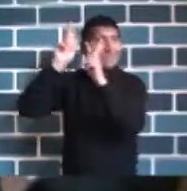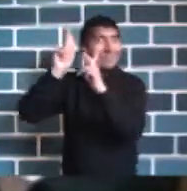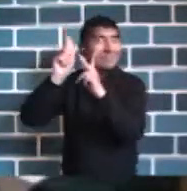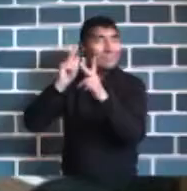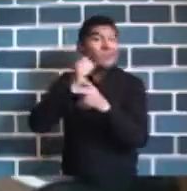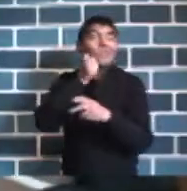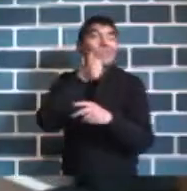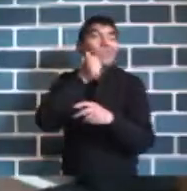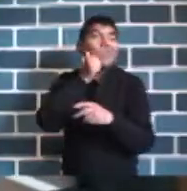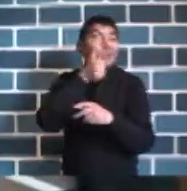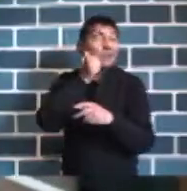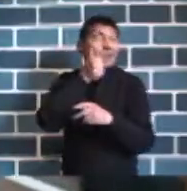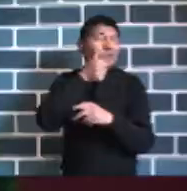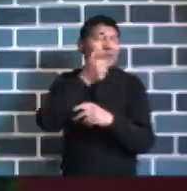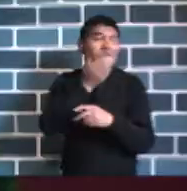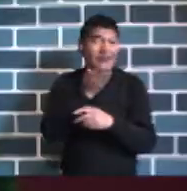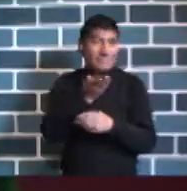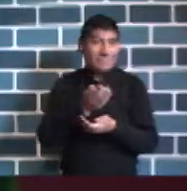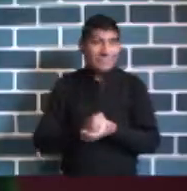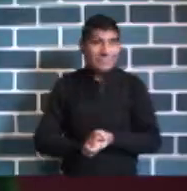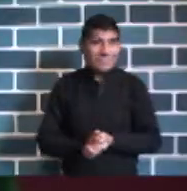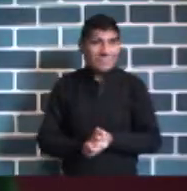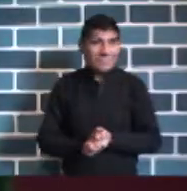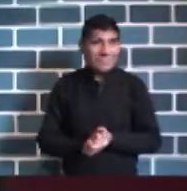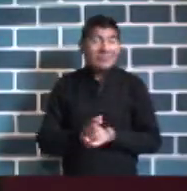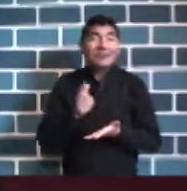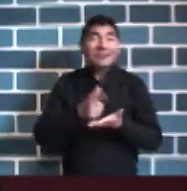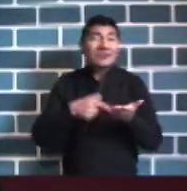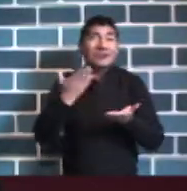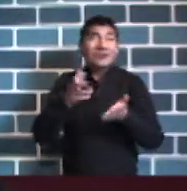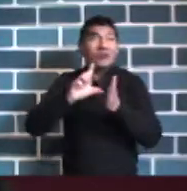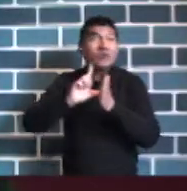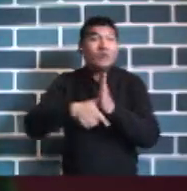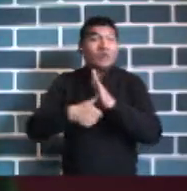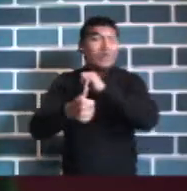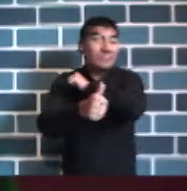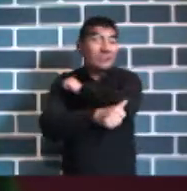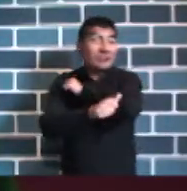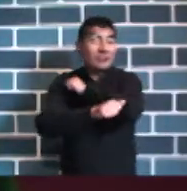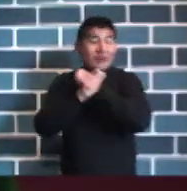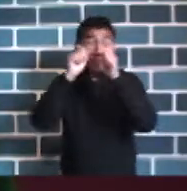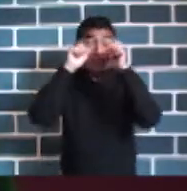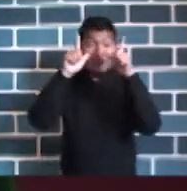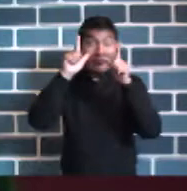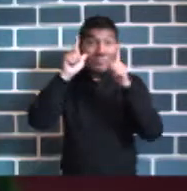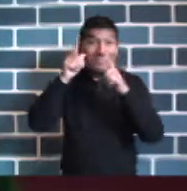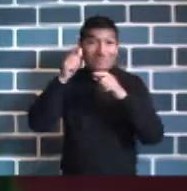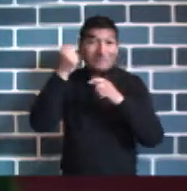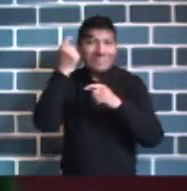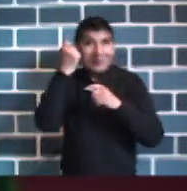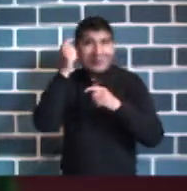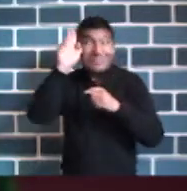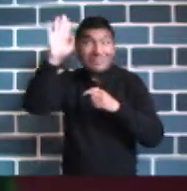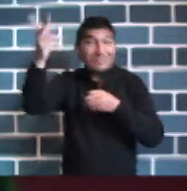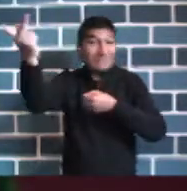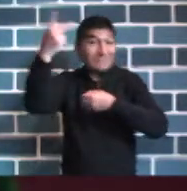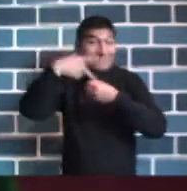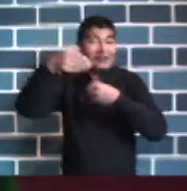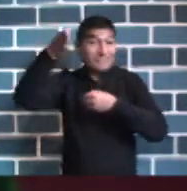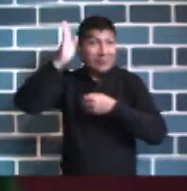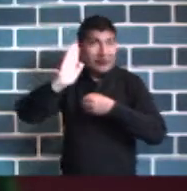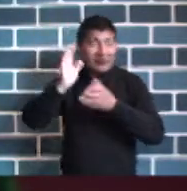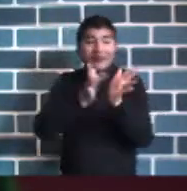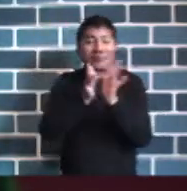continua que es de cada día y qué pasa después que habrán descubre la presencia de dios dice el